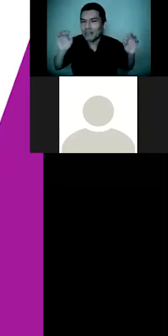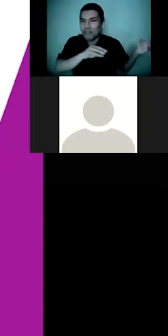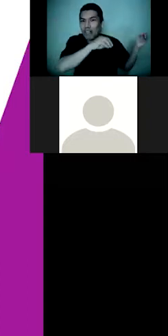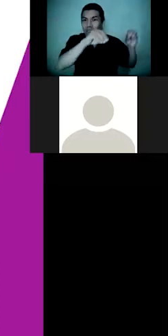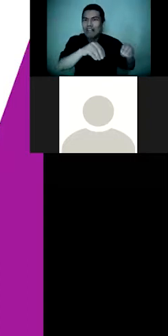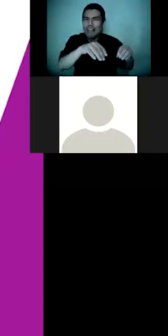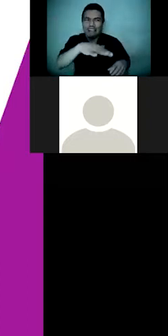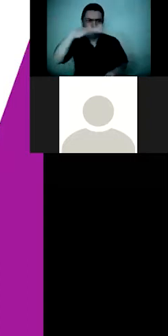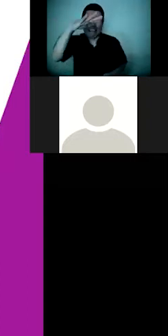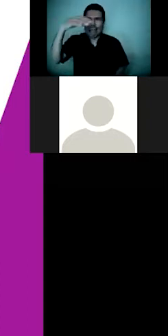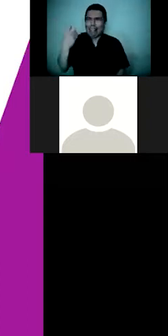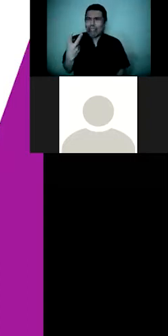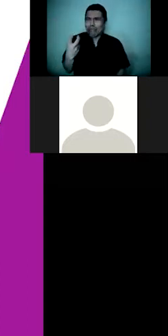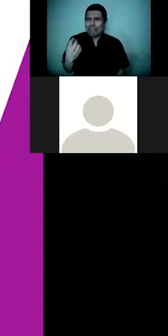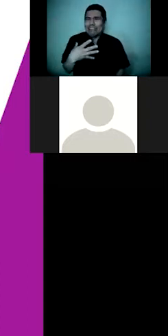sabe nada.